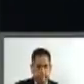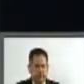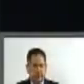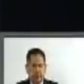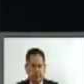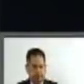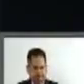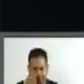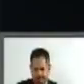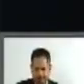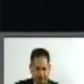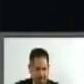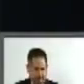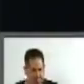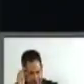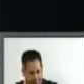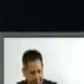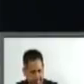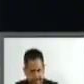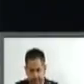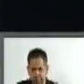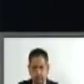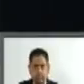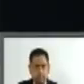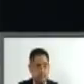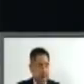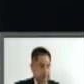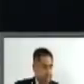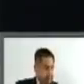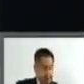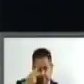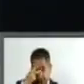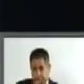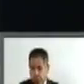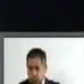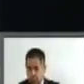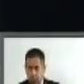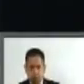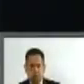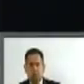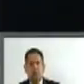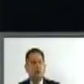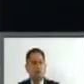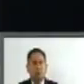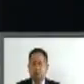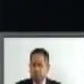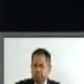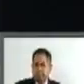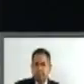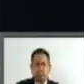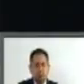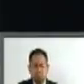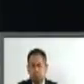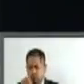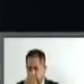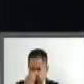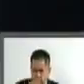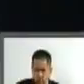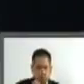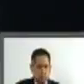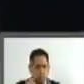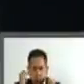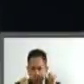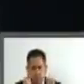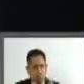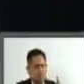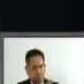mano de obra. Los lazos de cooperación entre Canadá y México se manifiestan también en los intercambios académicos y turísticos entre